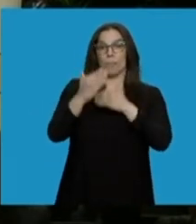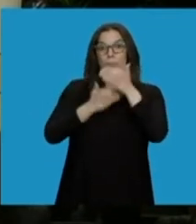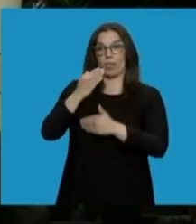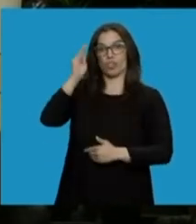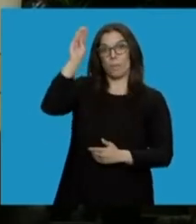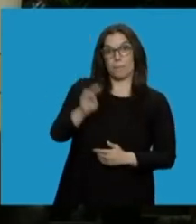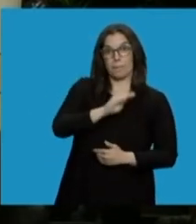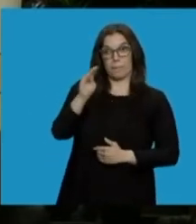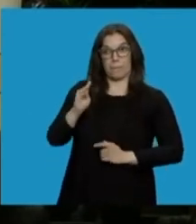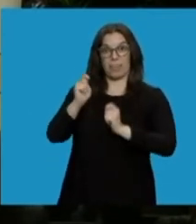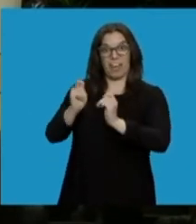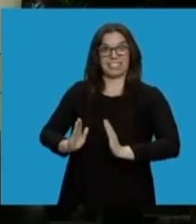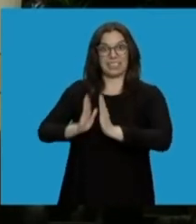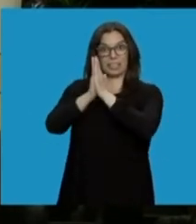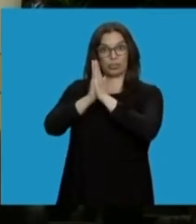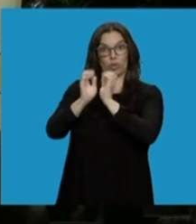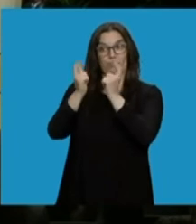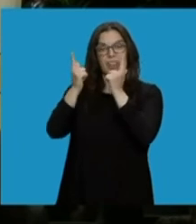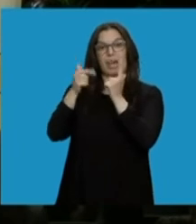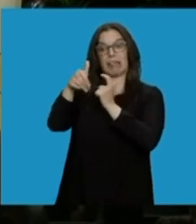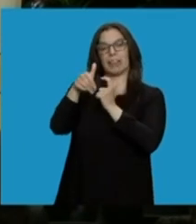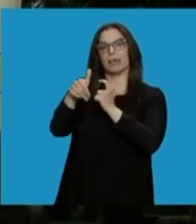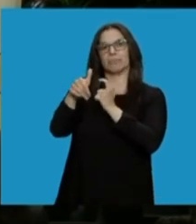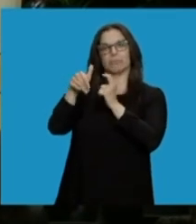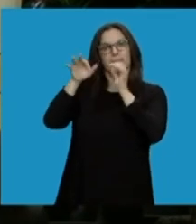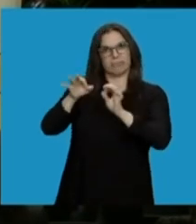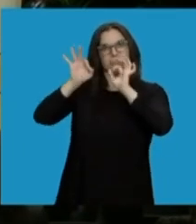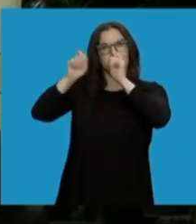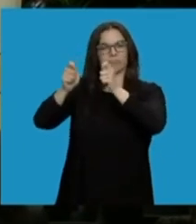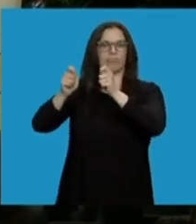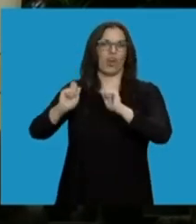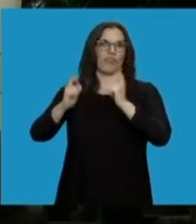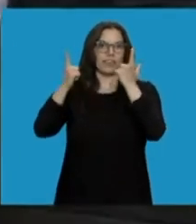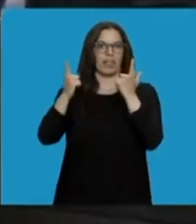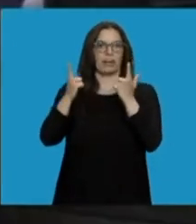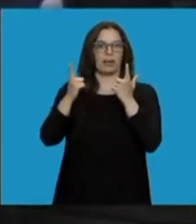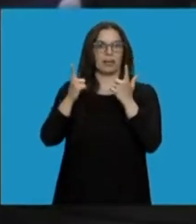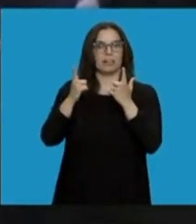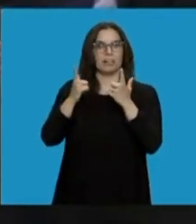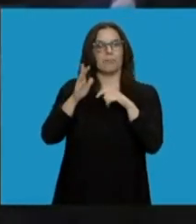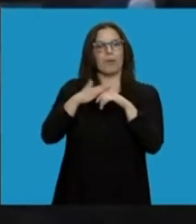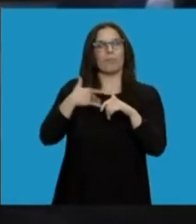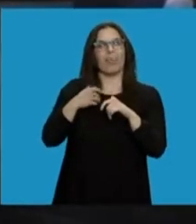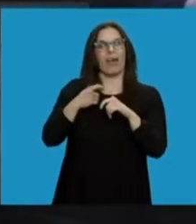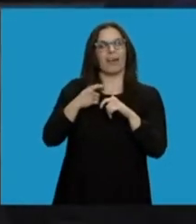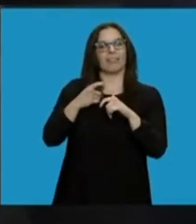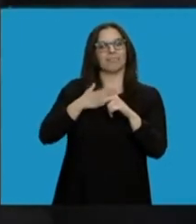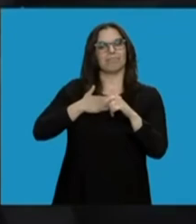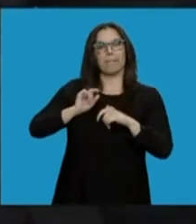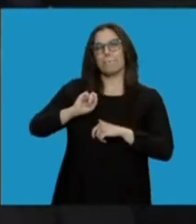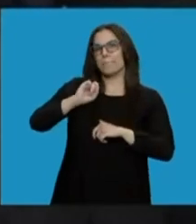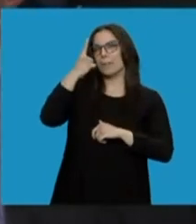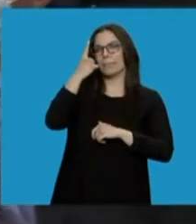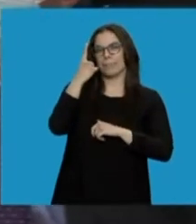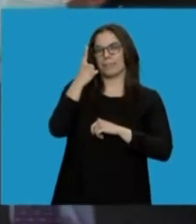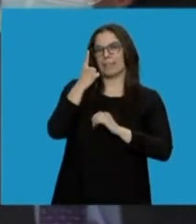que se va a iniciar en breve culmine con éxito para tener el primer santo